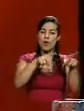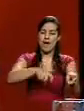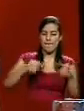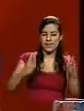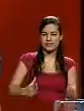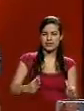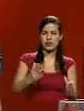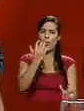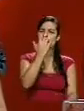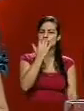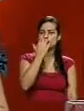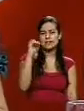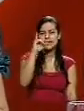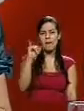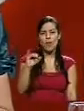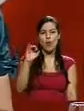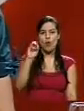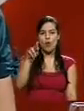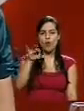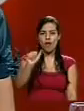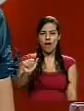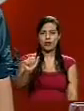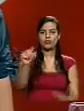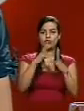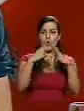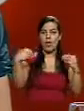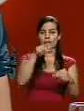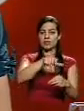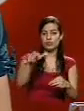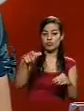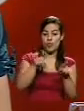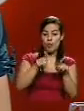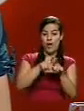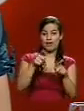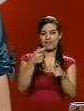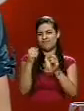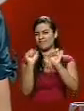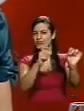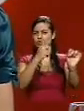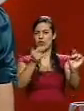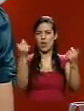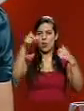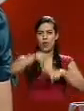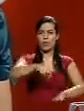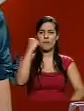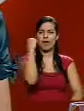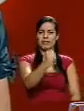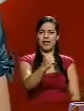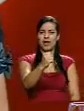Ezequiel Zamora en repudio de los asesinatos, además por una acción